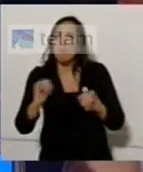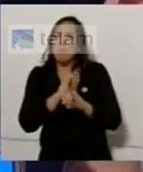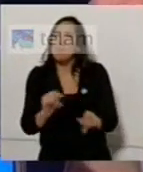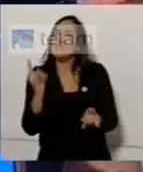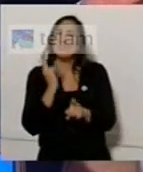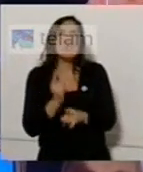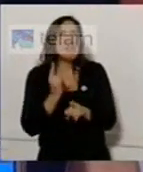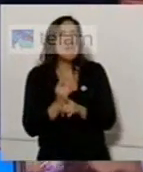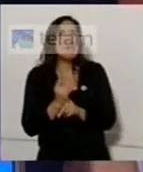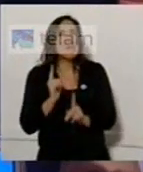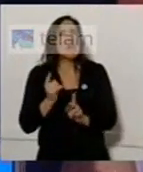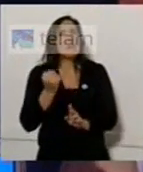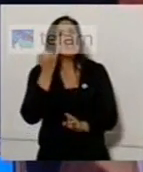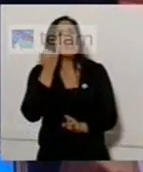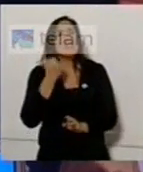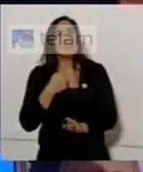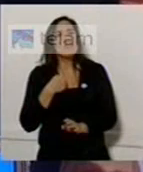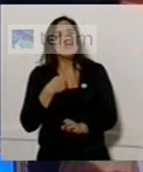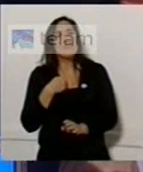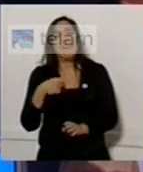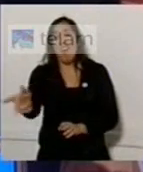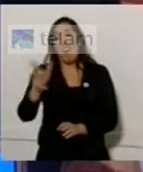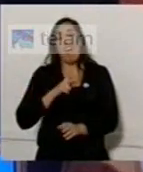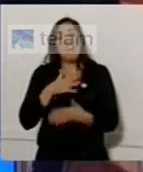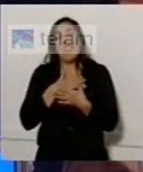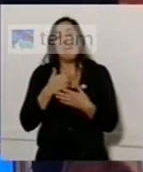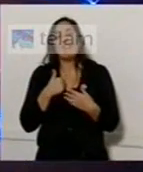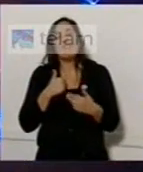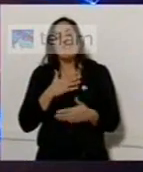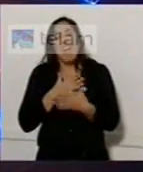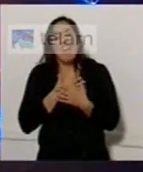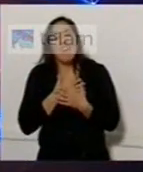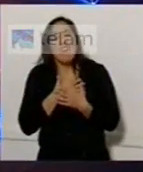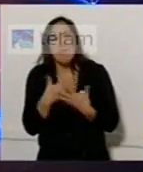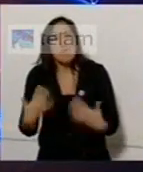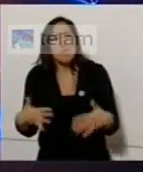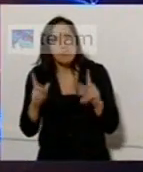lo que les dije, yo también los quiero mucho, yo también los quiero mucho.